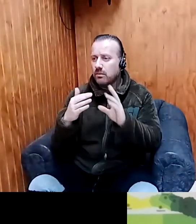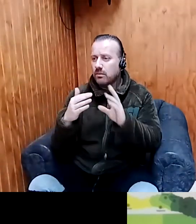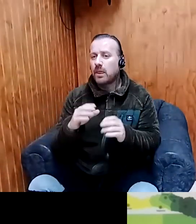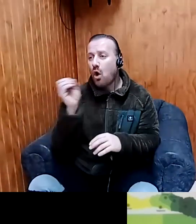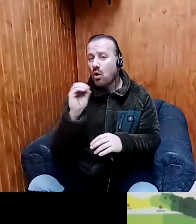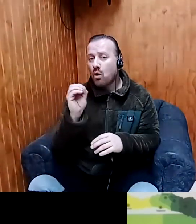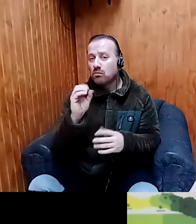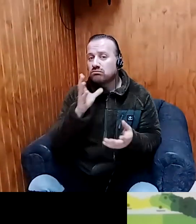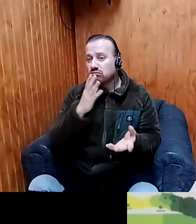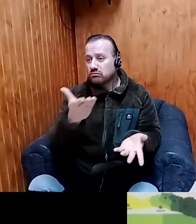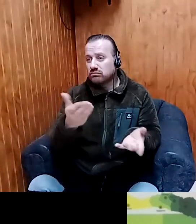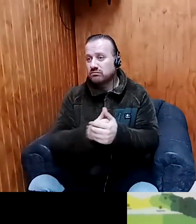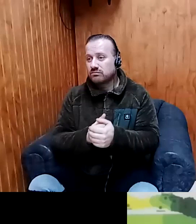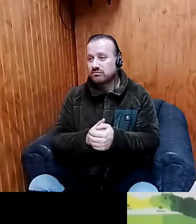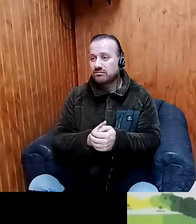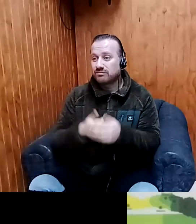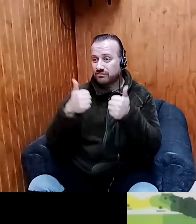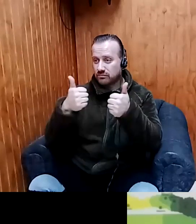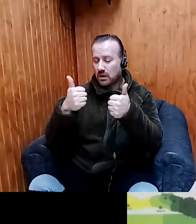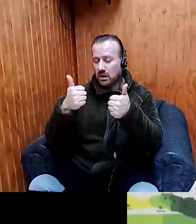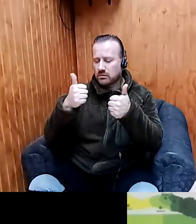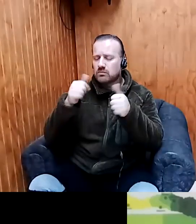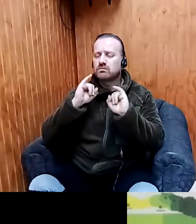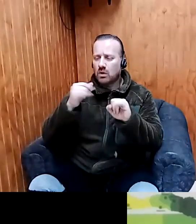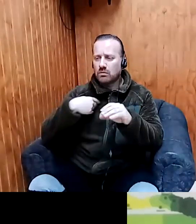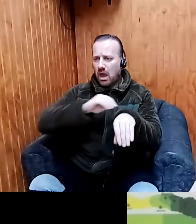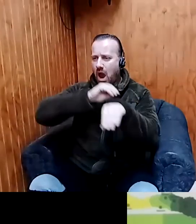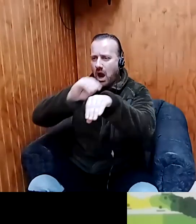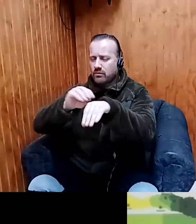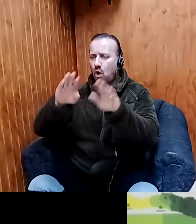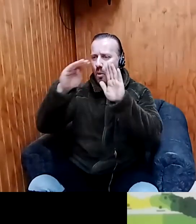sea. De todas maneras, vamos a canalizar esas inquietudes como programa ISEC, nos